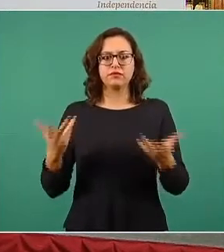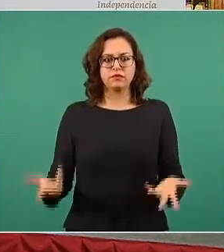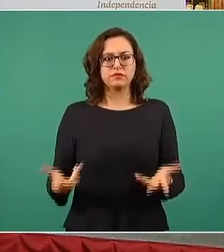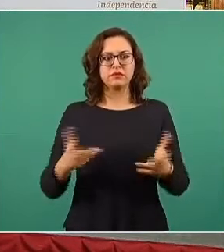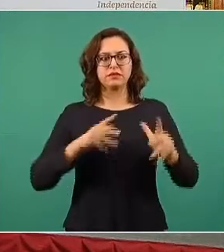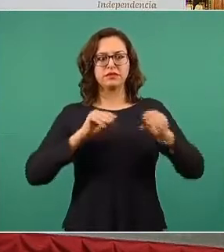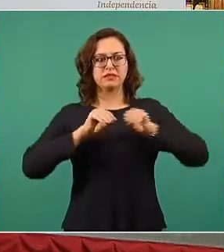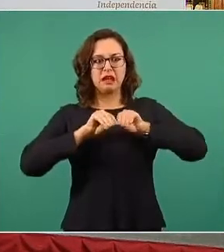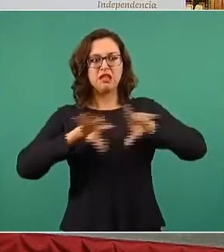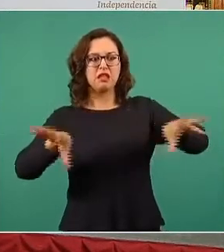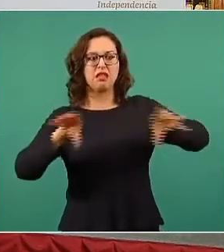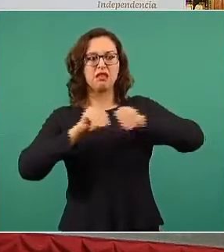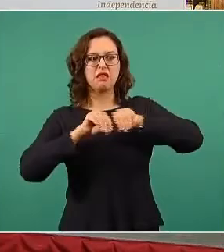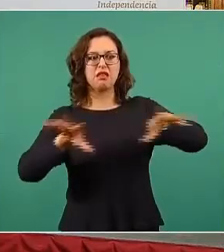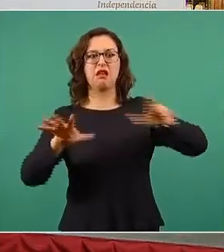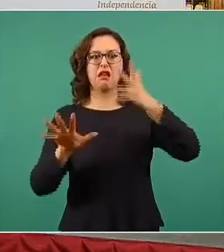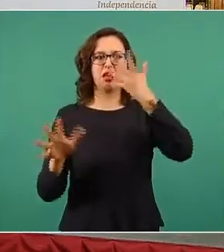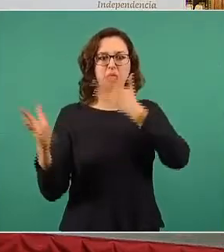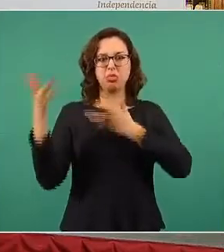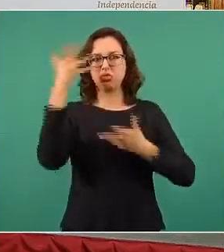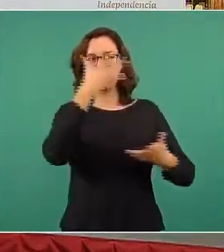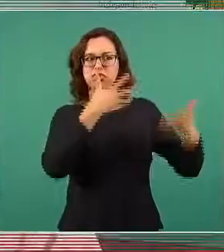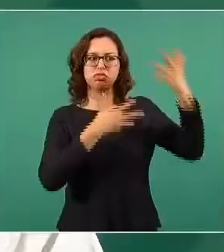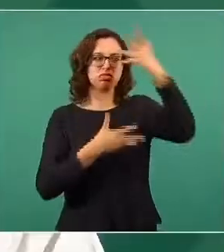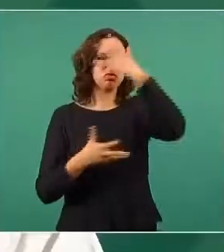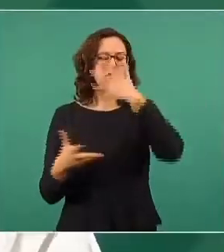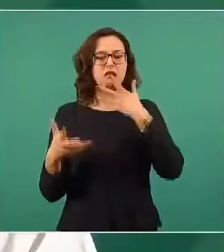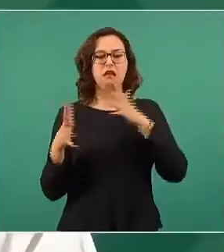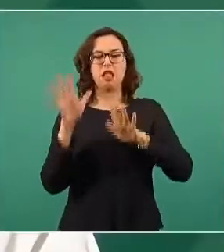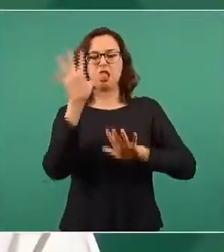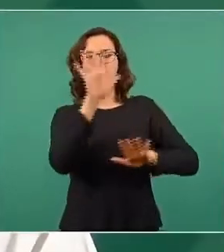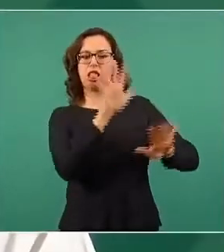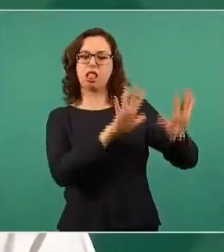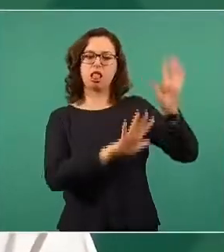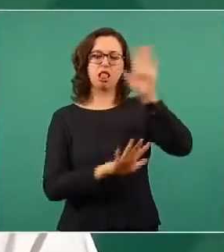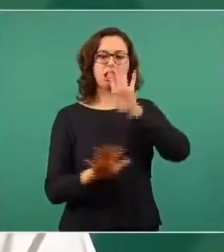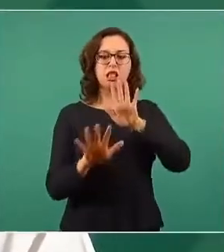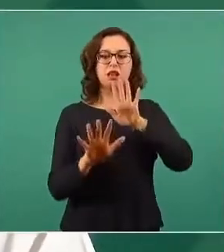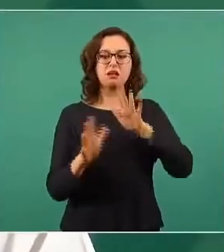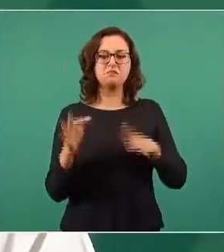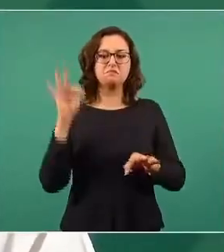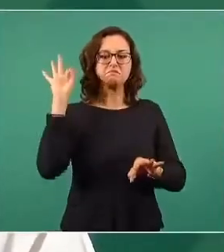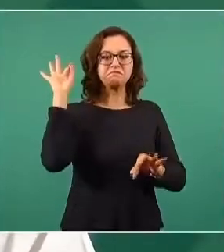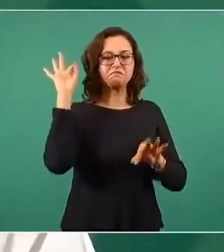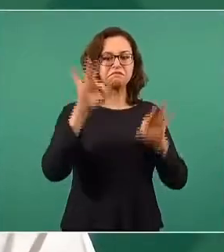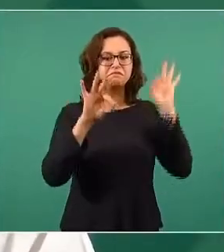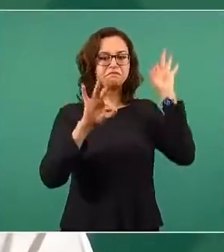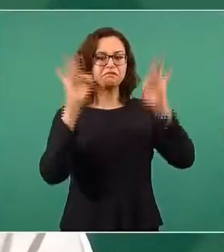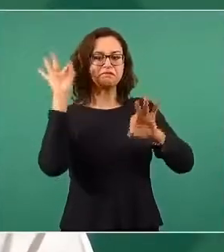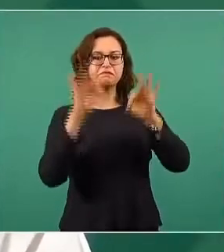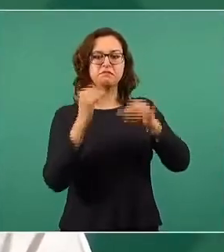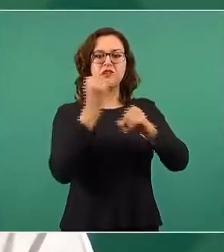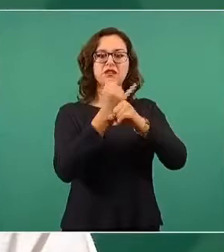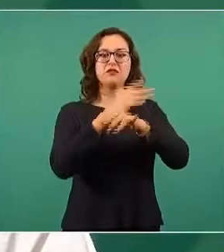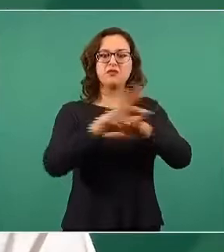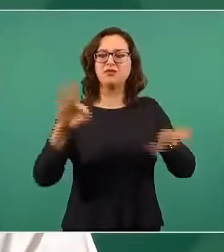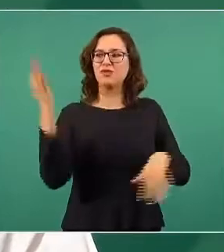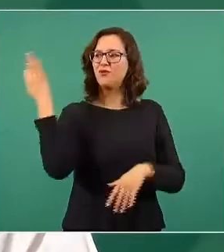crear confusión, de crear desinformación, de introducir intrigas o información